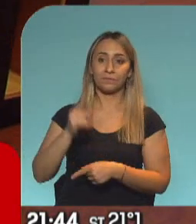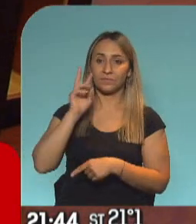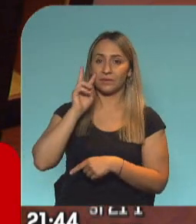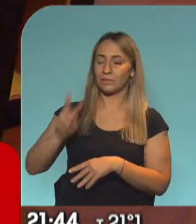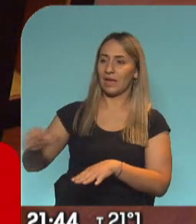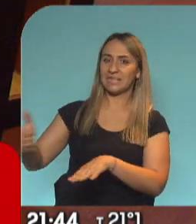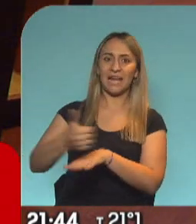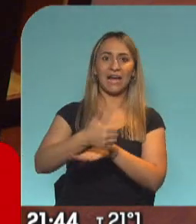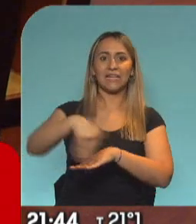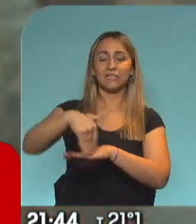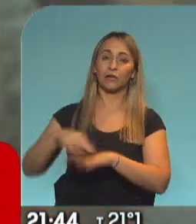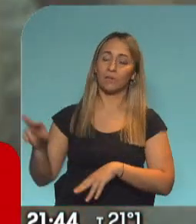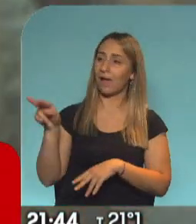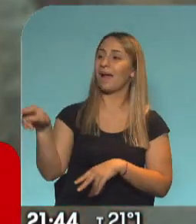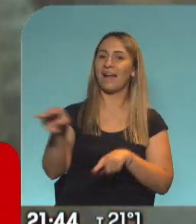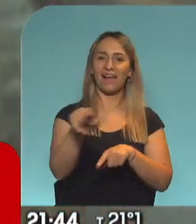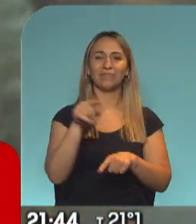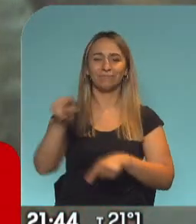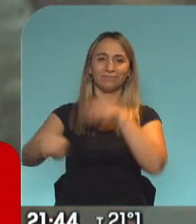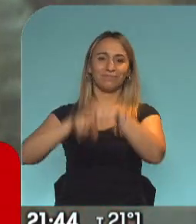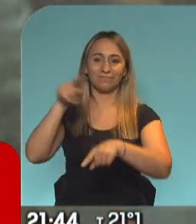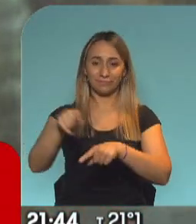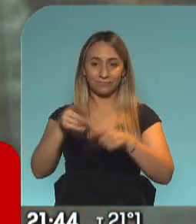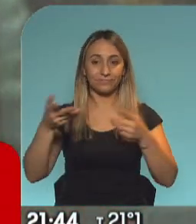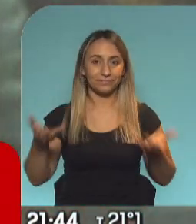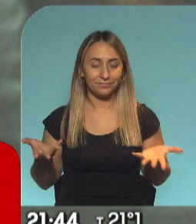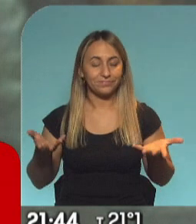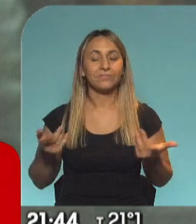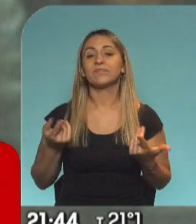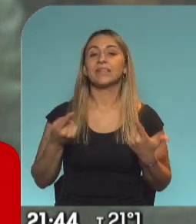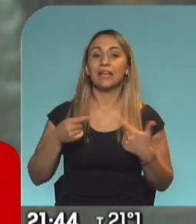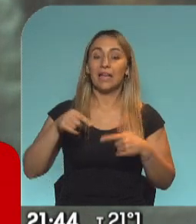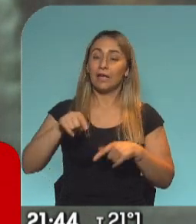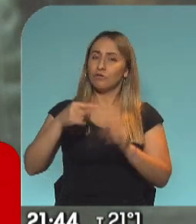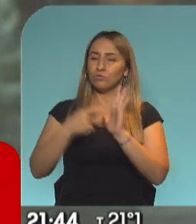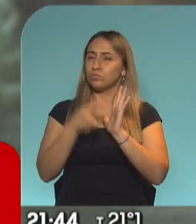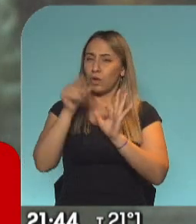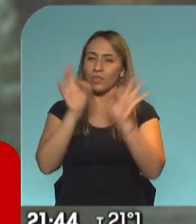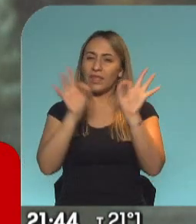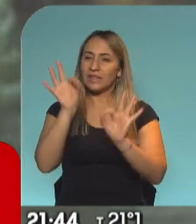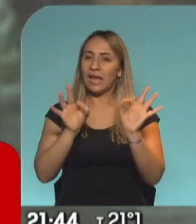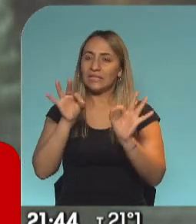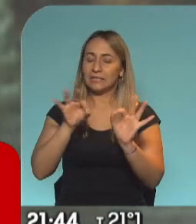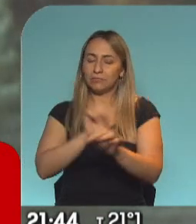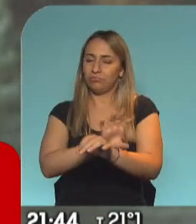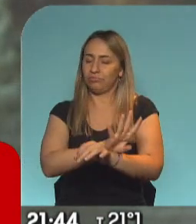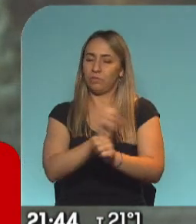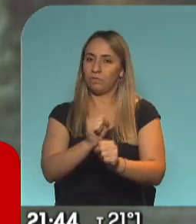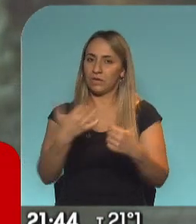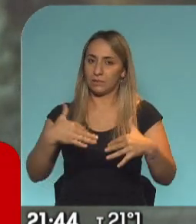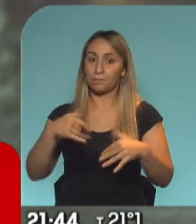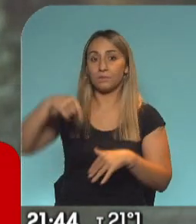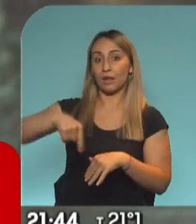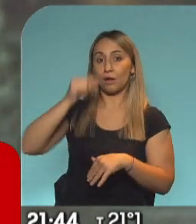especie de condena social. En esta historia en particular hay un detalle que es escalofriante y que es doloroso. Hoy habló el